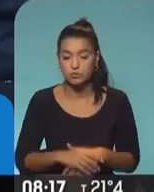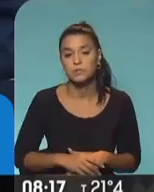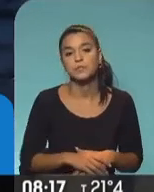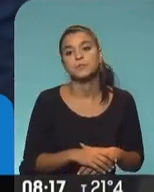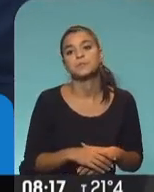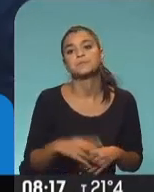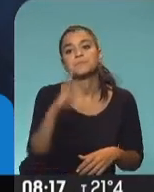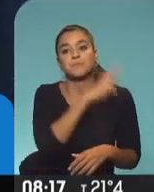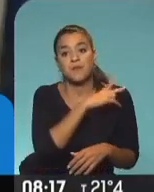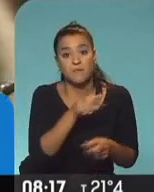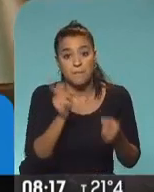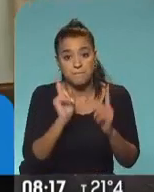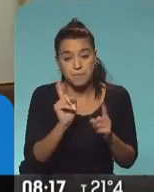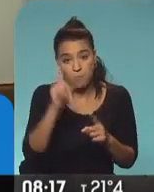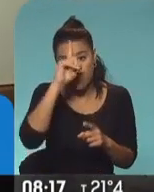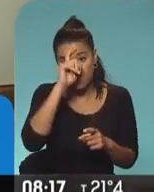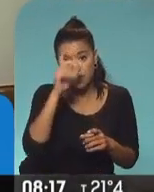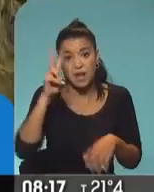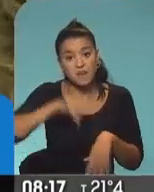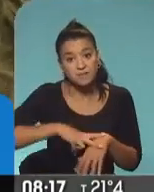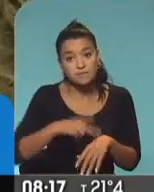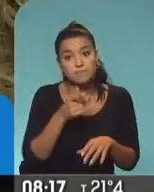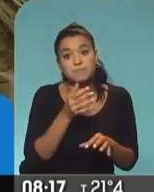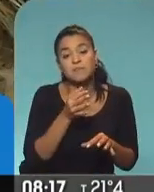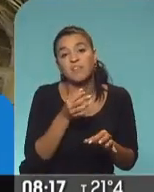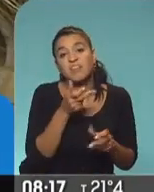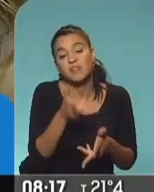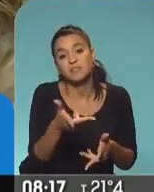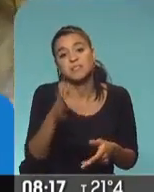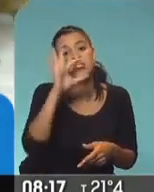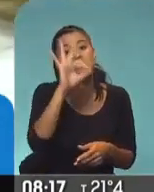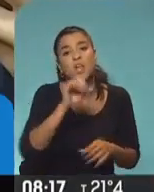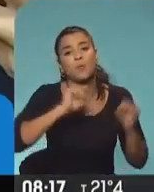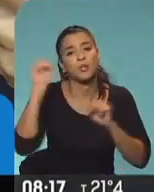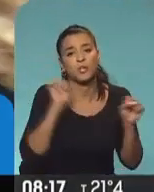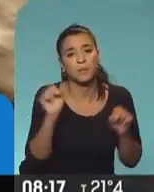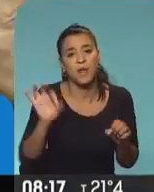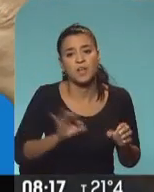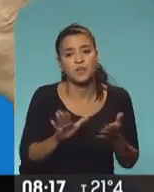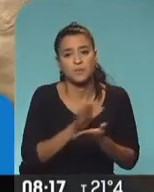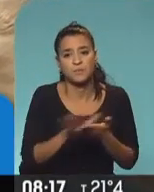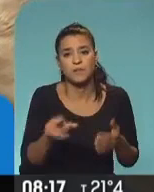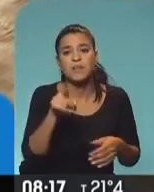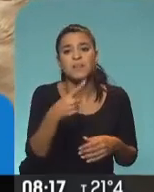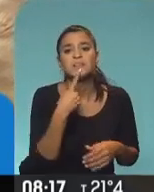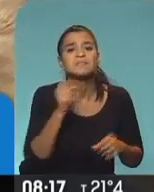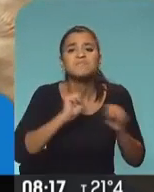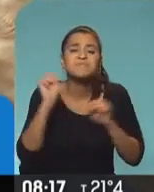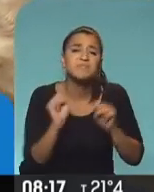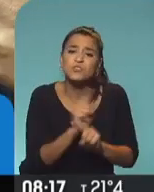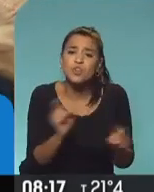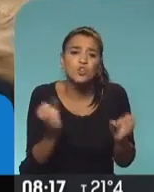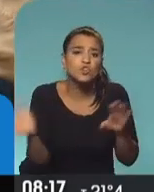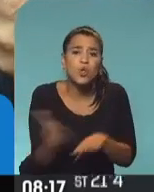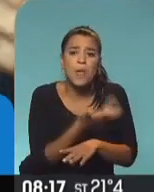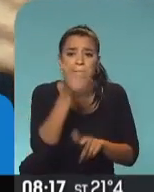de guardia del mismo hospital aconseja cero pirotecnia para fin de año. Que no manipulen pirotecnia, porque toda